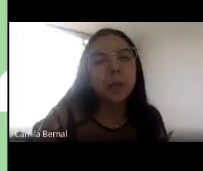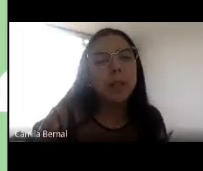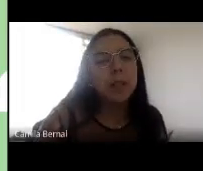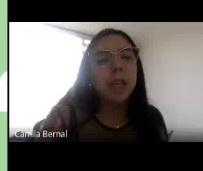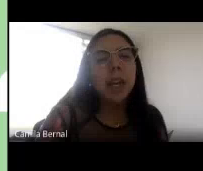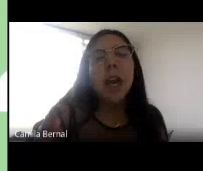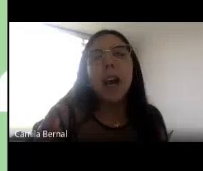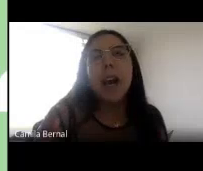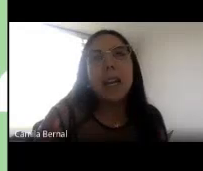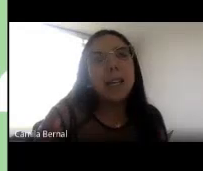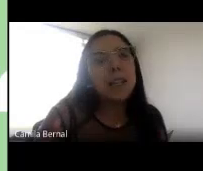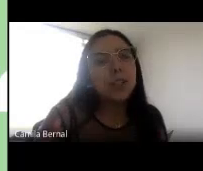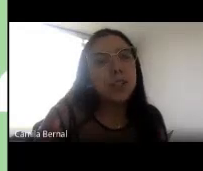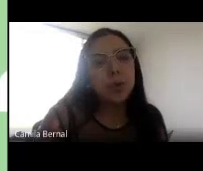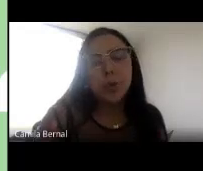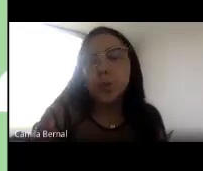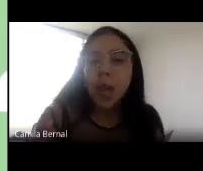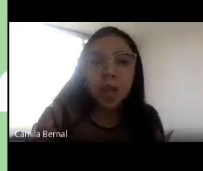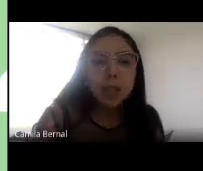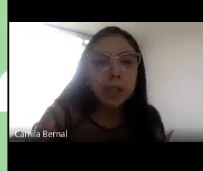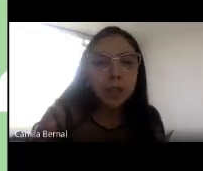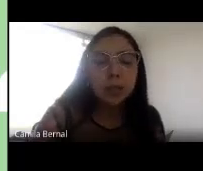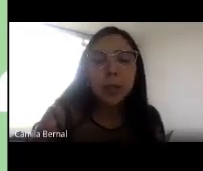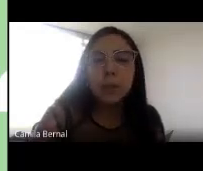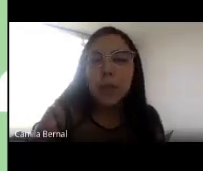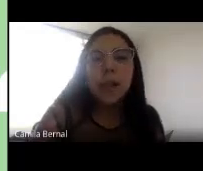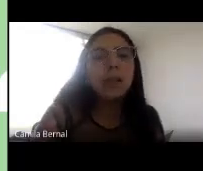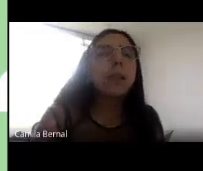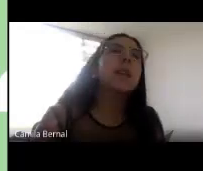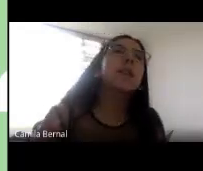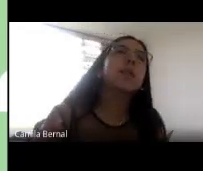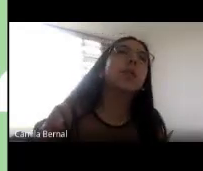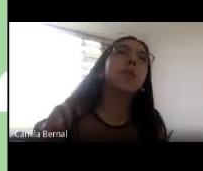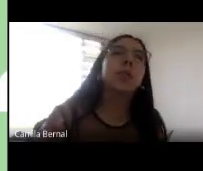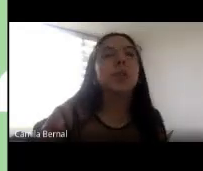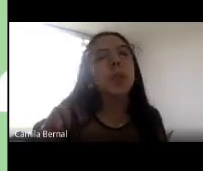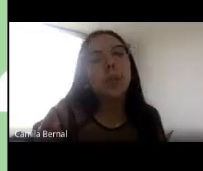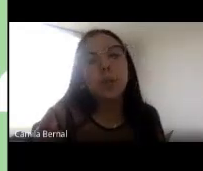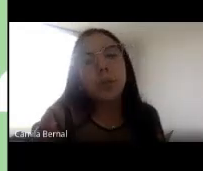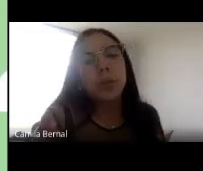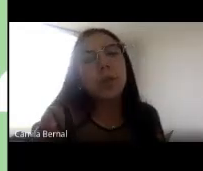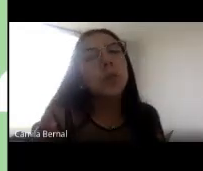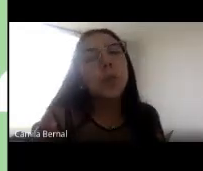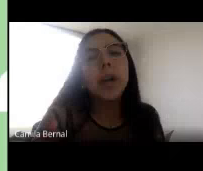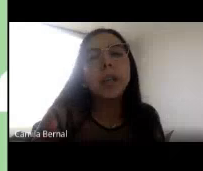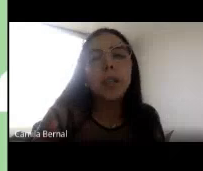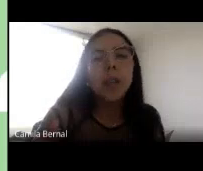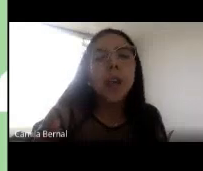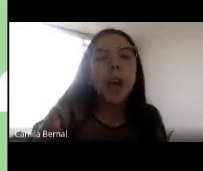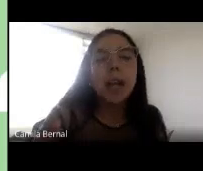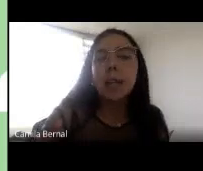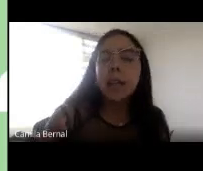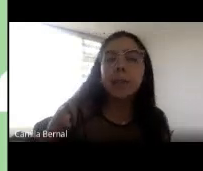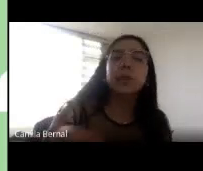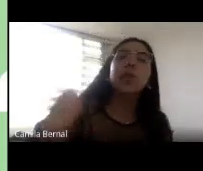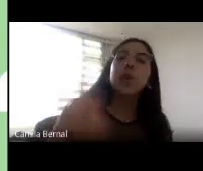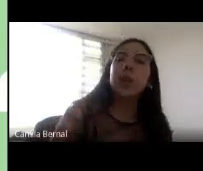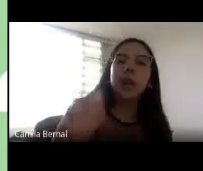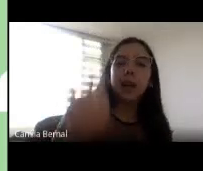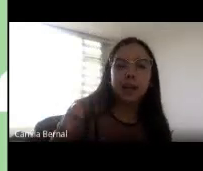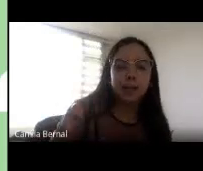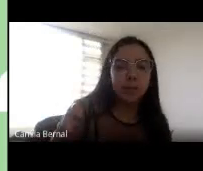pueden deberse a la adición de sustancias contaminantes o cuando tiramos basuras. Ahí